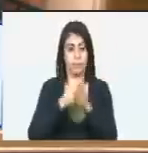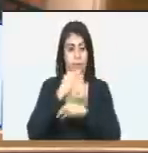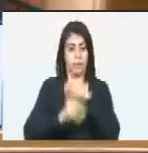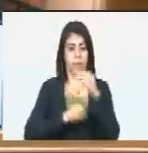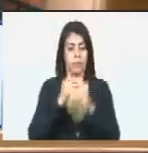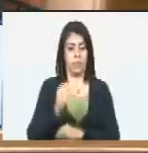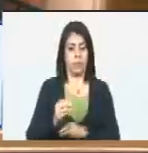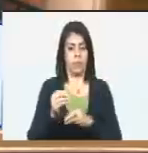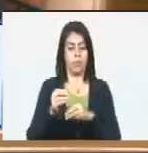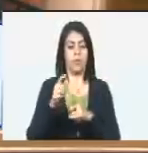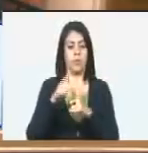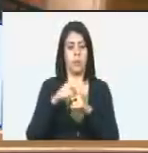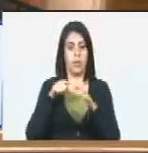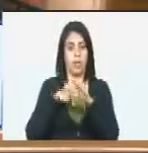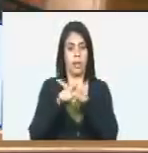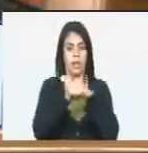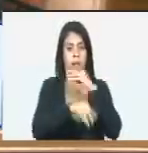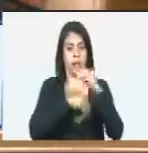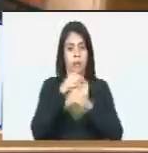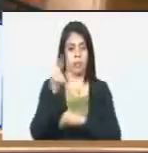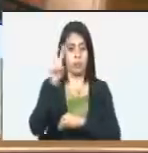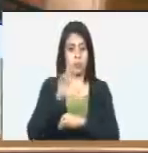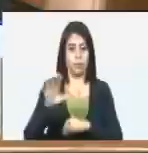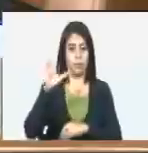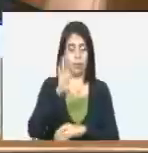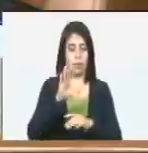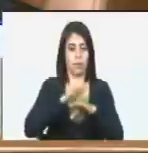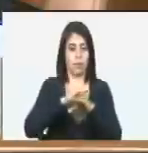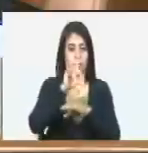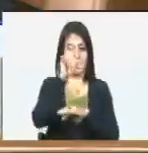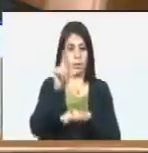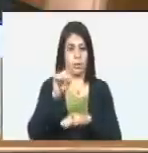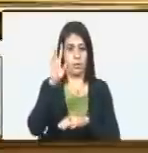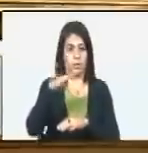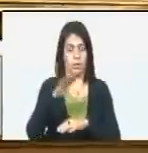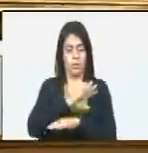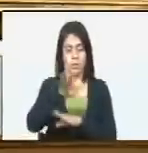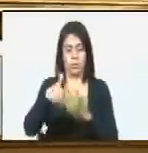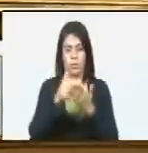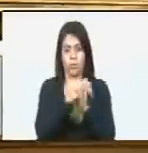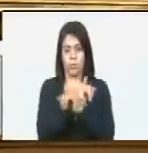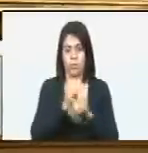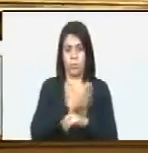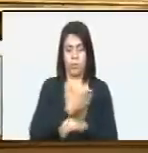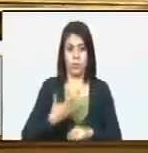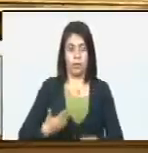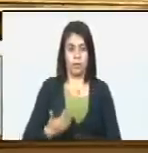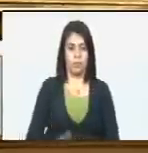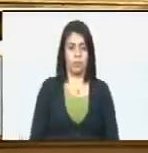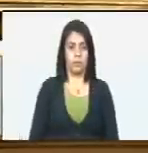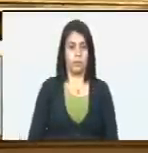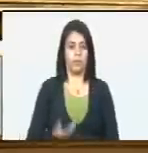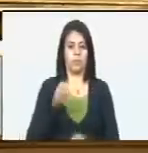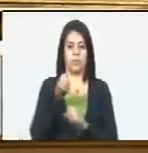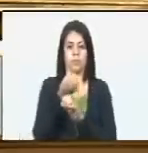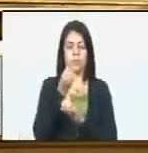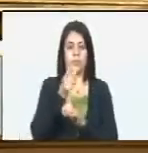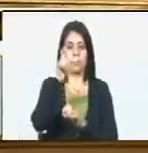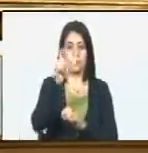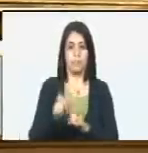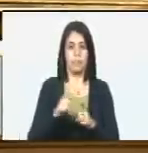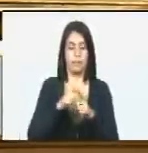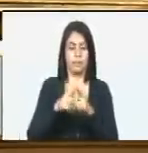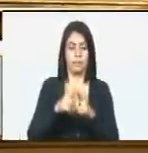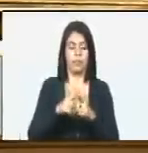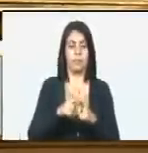admisibilidad presentadas por Venezuela en el caso del Esequibo. Es todo, ciudadano presidente. Déjenme el derecho de palabra al ciudadano